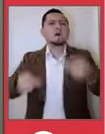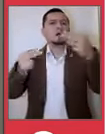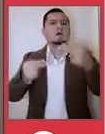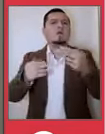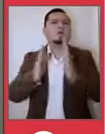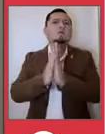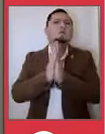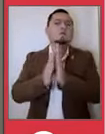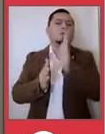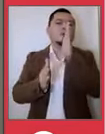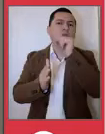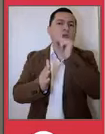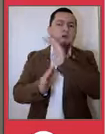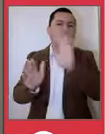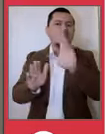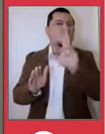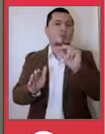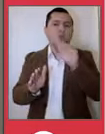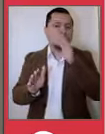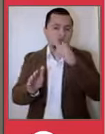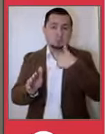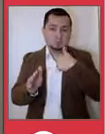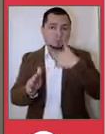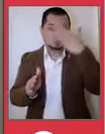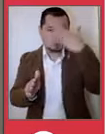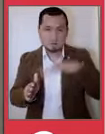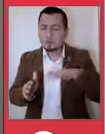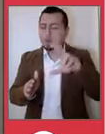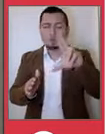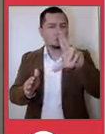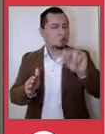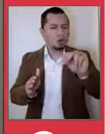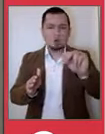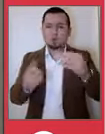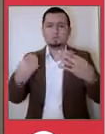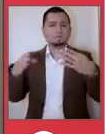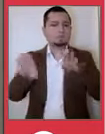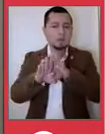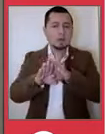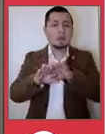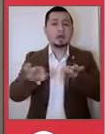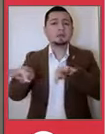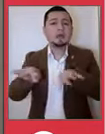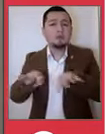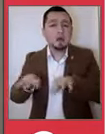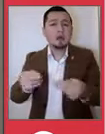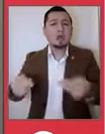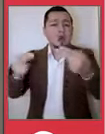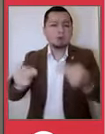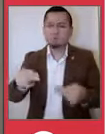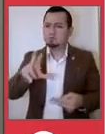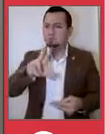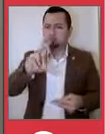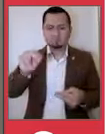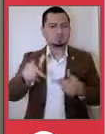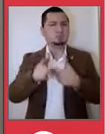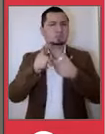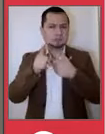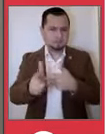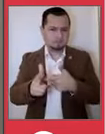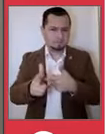de una forma inadmisible no vamos a cerrar no vamos a cerrar